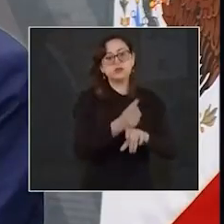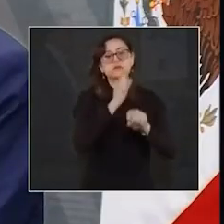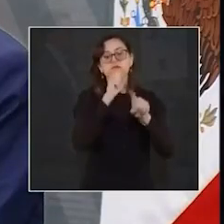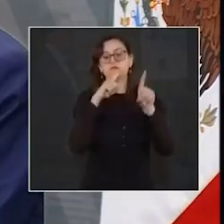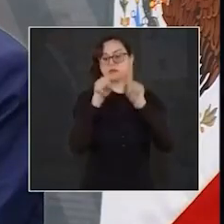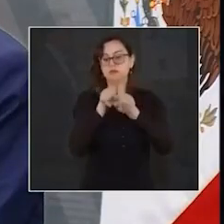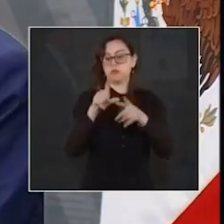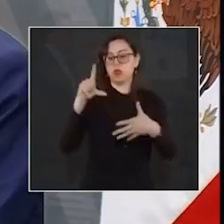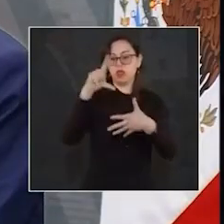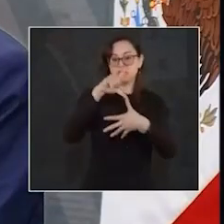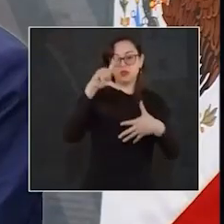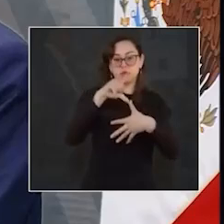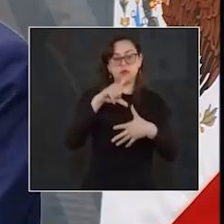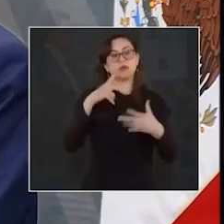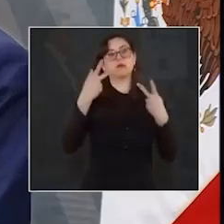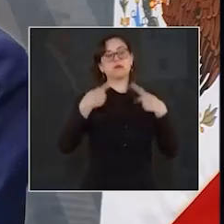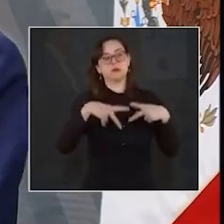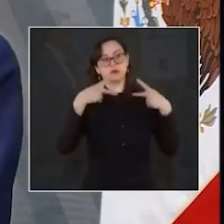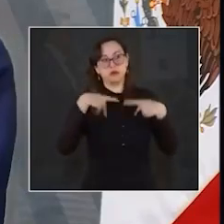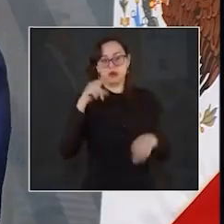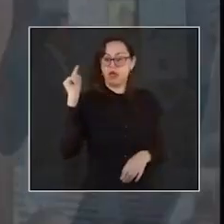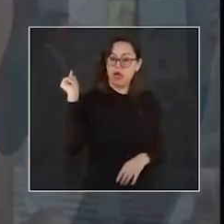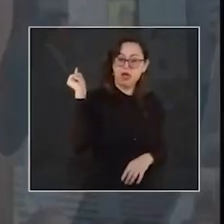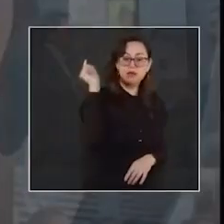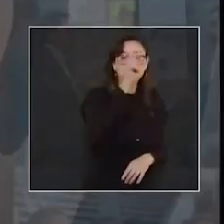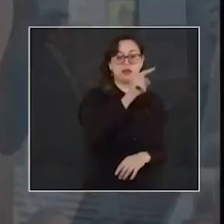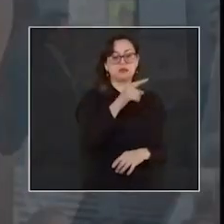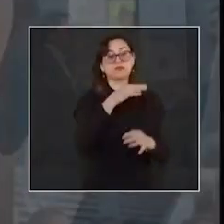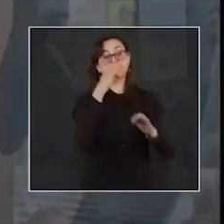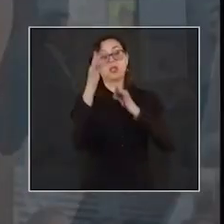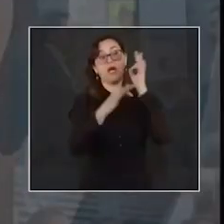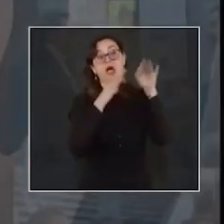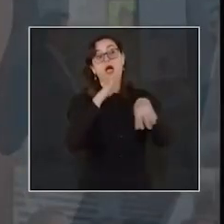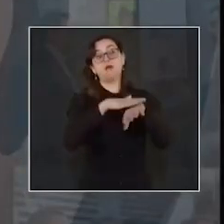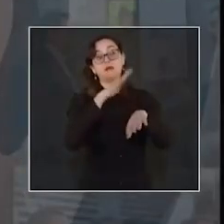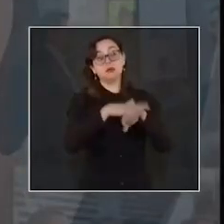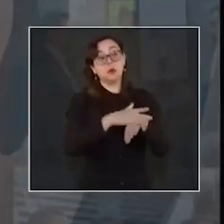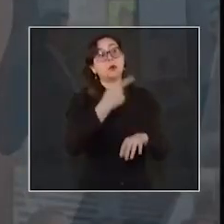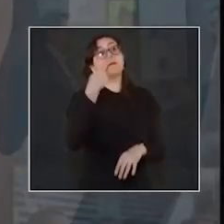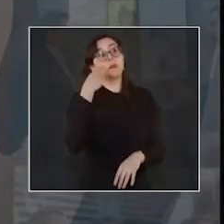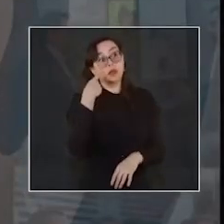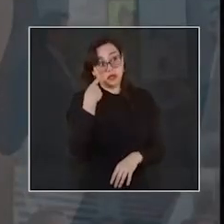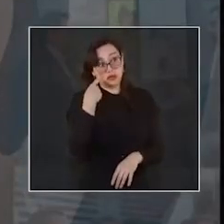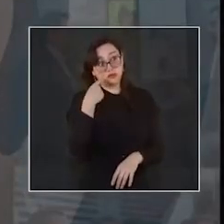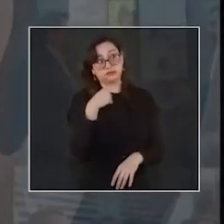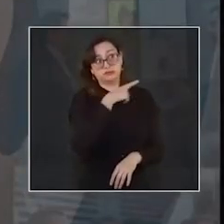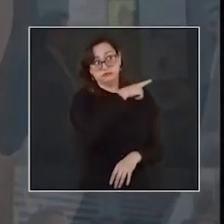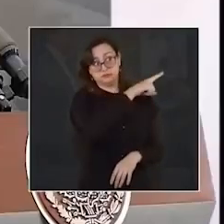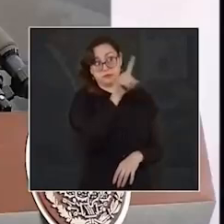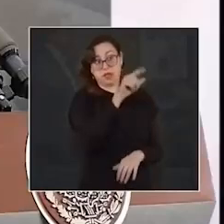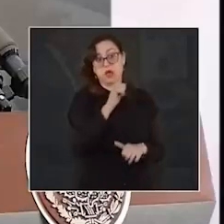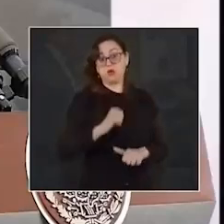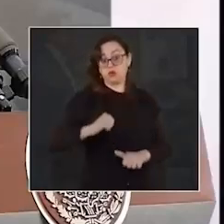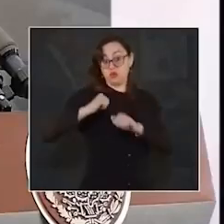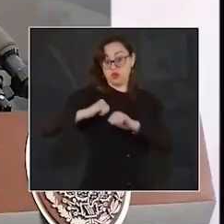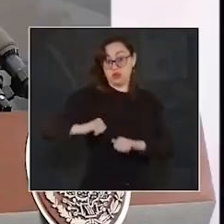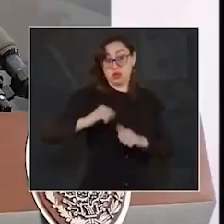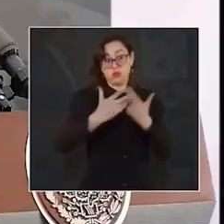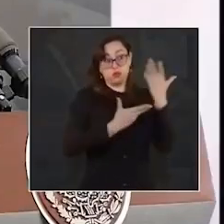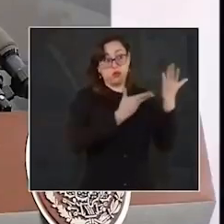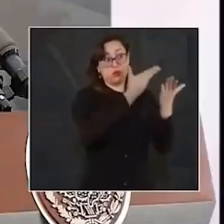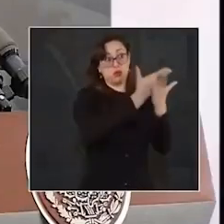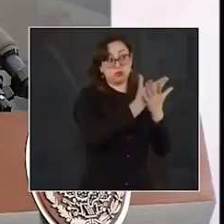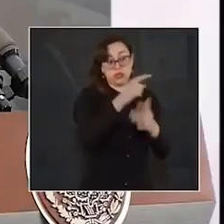toda la población hispana para informarles lo que se está haciendo en México para combatir los cárteles y el